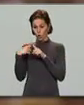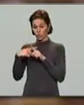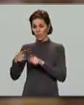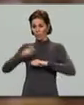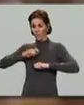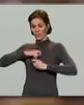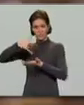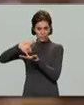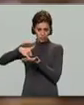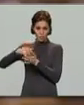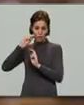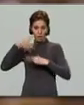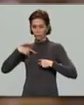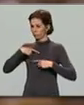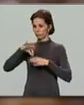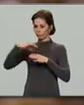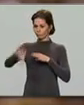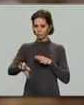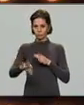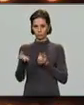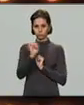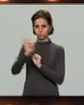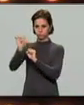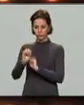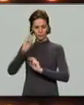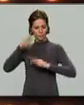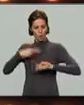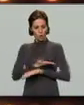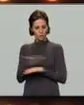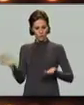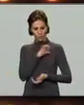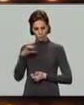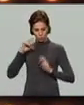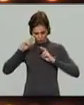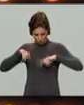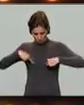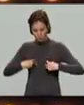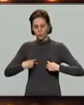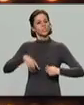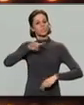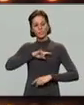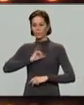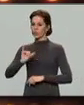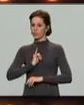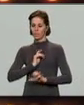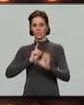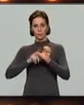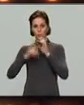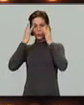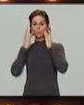nuestra región, superando todo aquello que nos debilita, creyendo en nosotros mismos, sintiéndonos